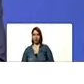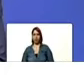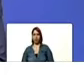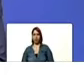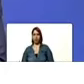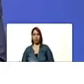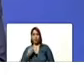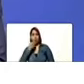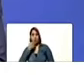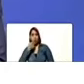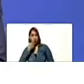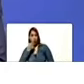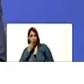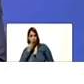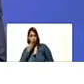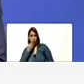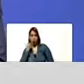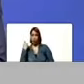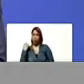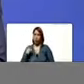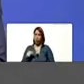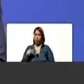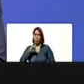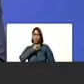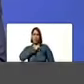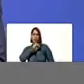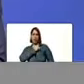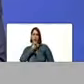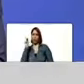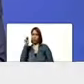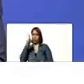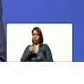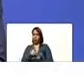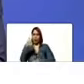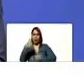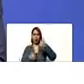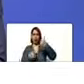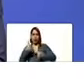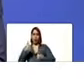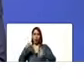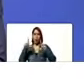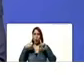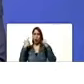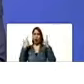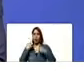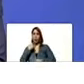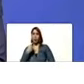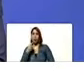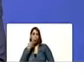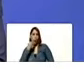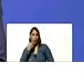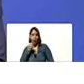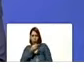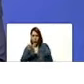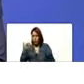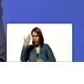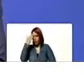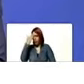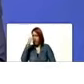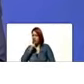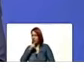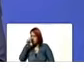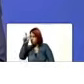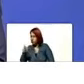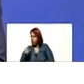El Bobolongo tuvo miedo de lanzarse a candidato en La Guaira. Cuando digo Bobolongo, ustedes saben quién es, ¿verdad?